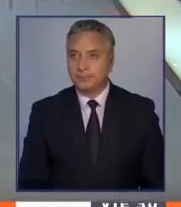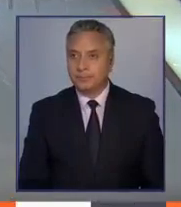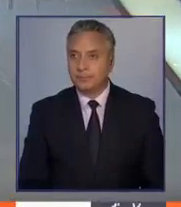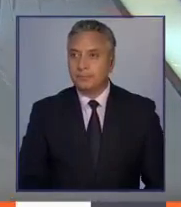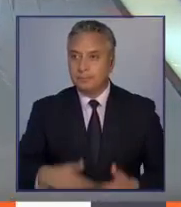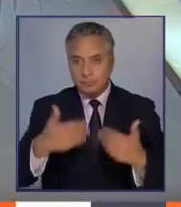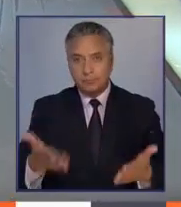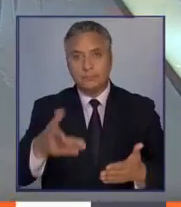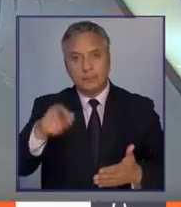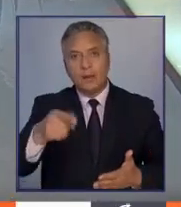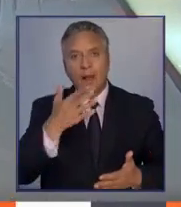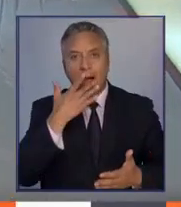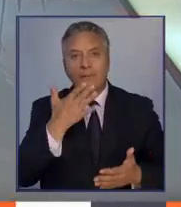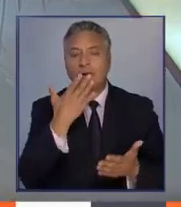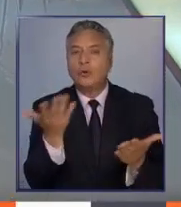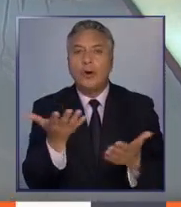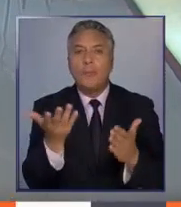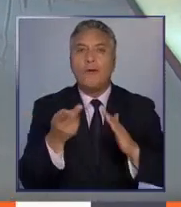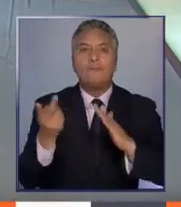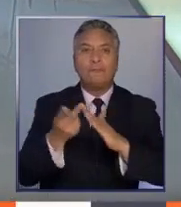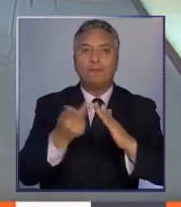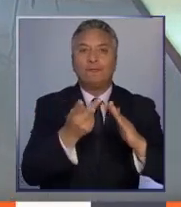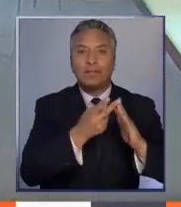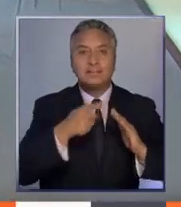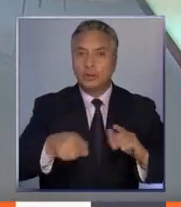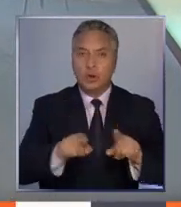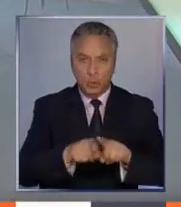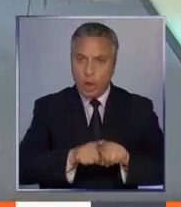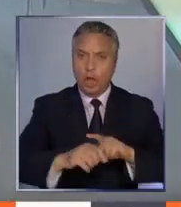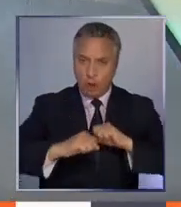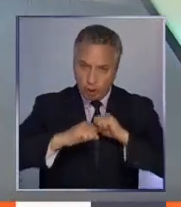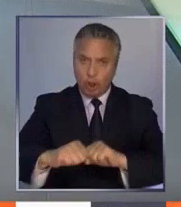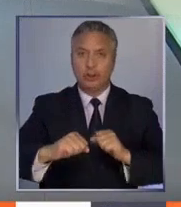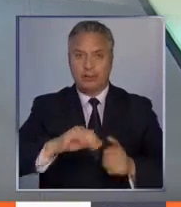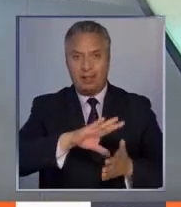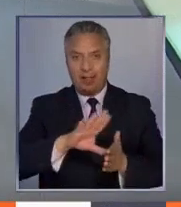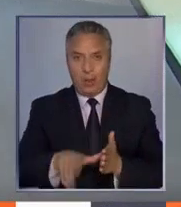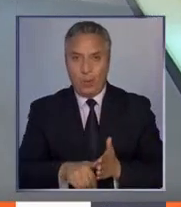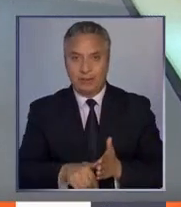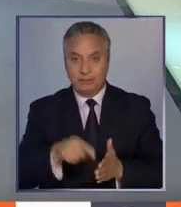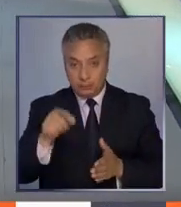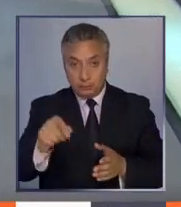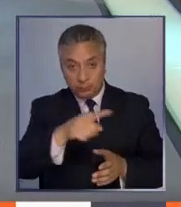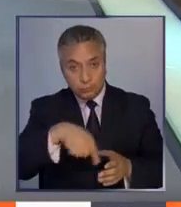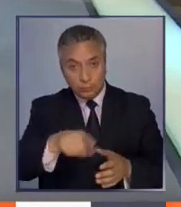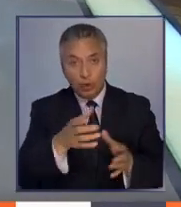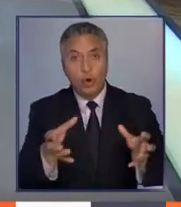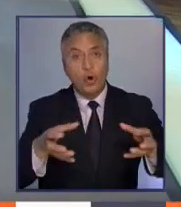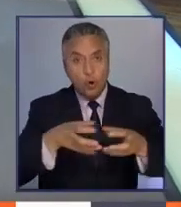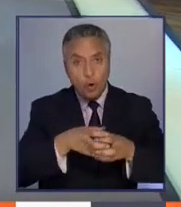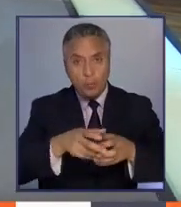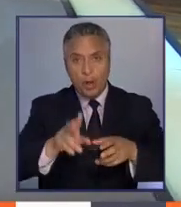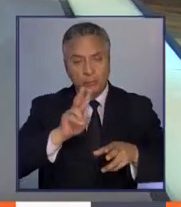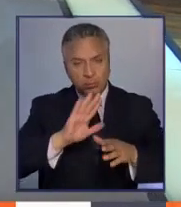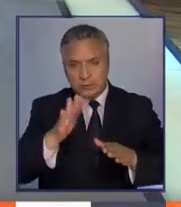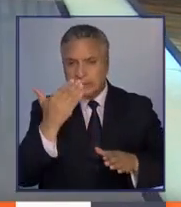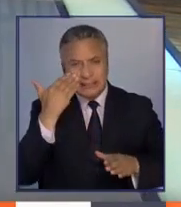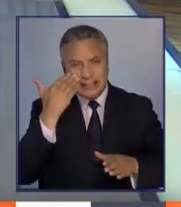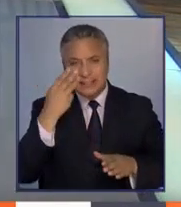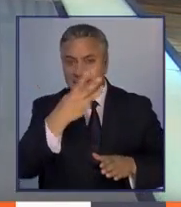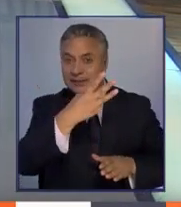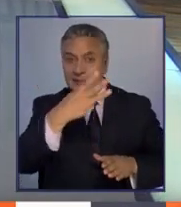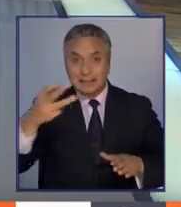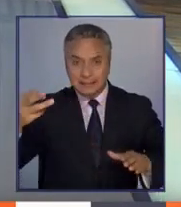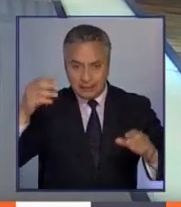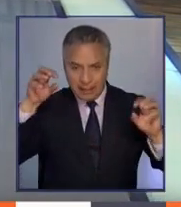Hablemos ahora de cómo los vecinos se organizan contra la delincuencia. Esto se trata de un grupo que instaló casi 300 cámaras en el